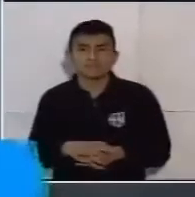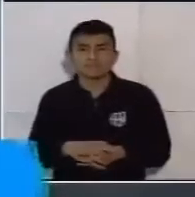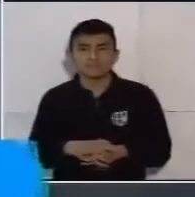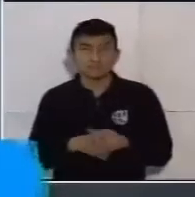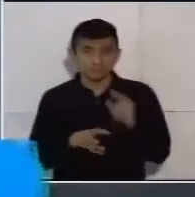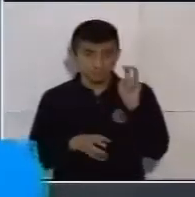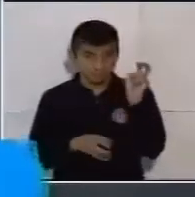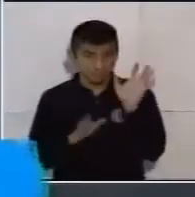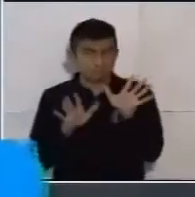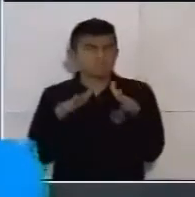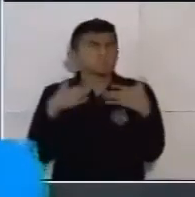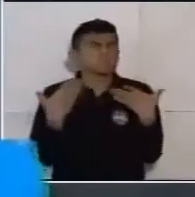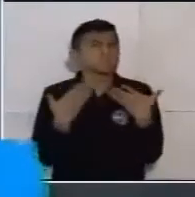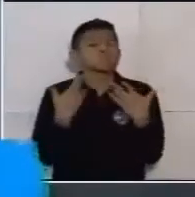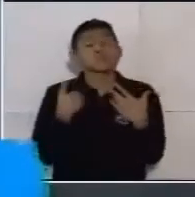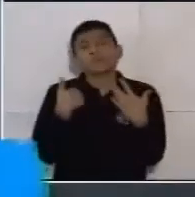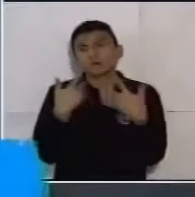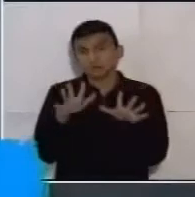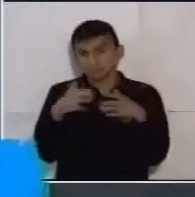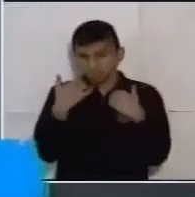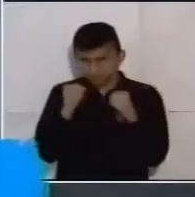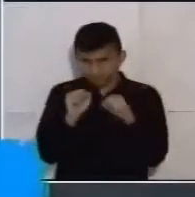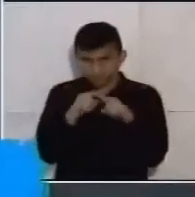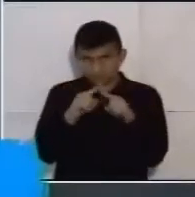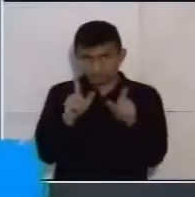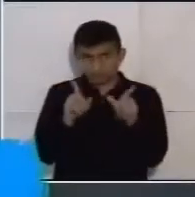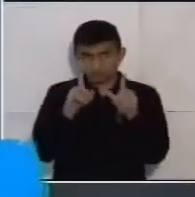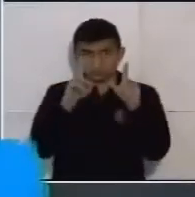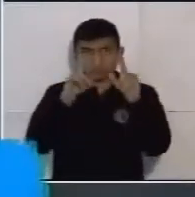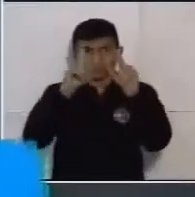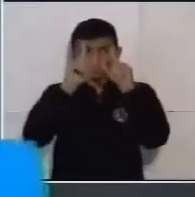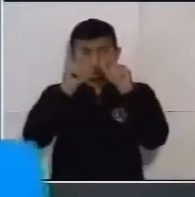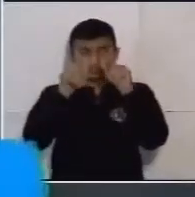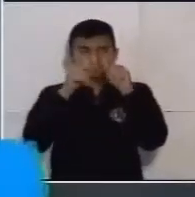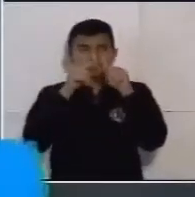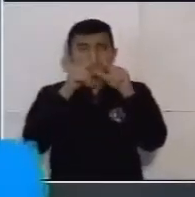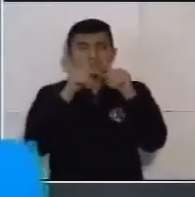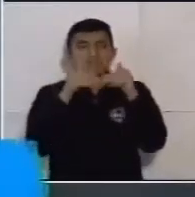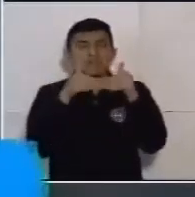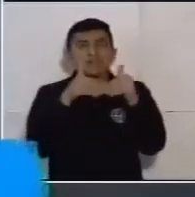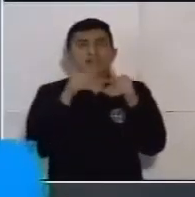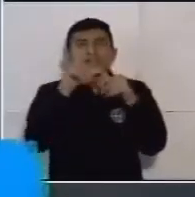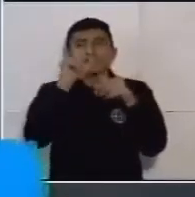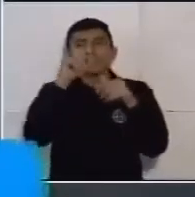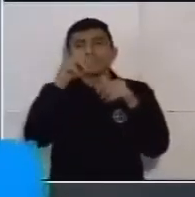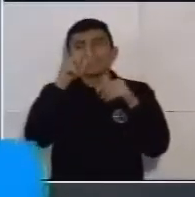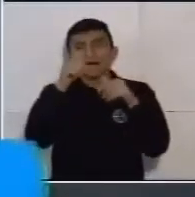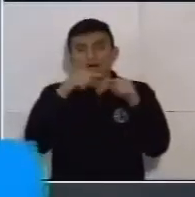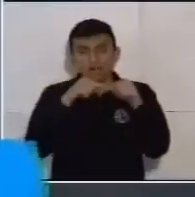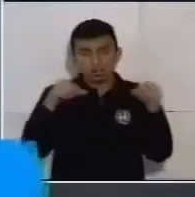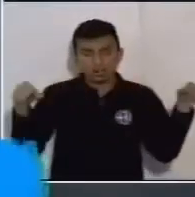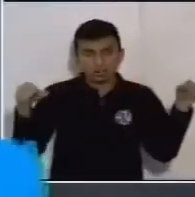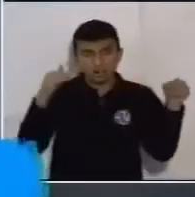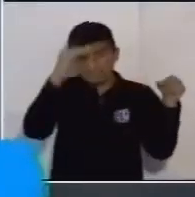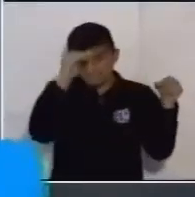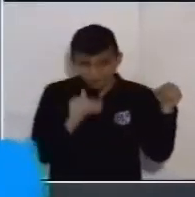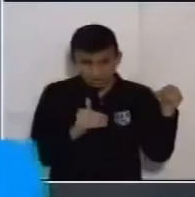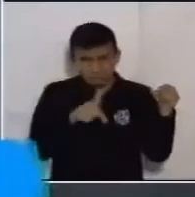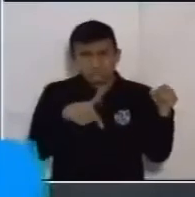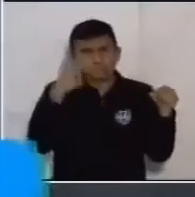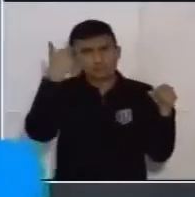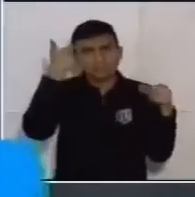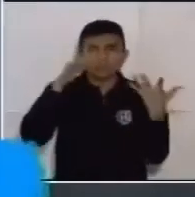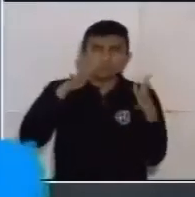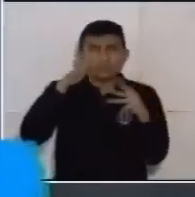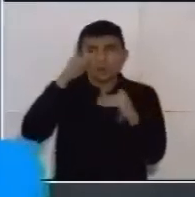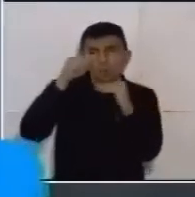Entonces lo que hice nada más fue, de esta línea que está aquí abajo, coloqué otra que sea paralela,